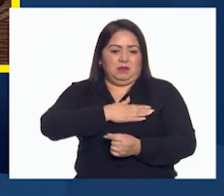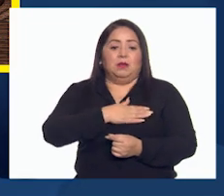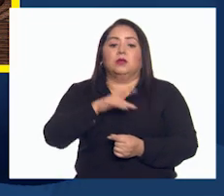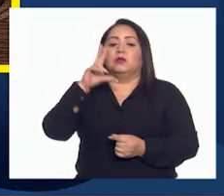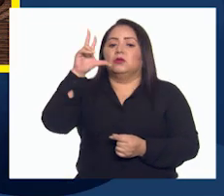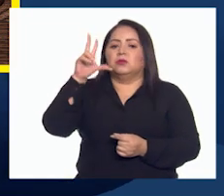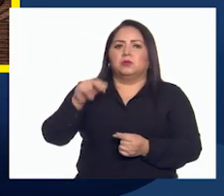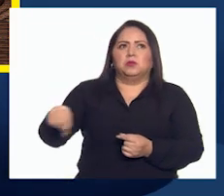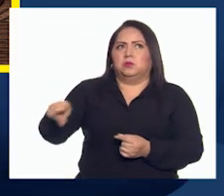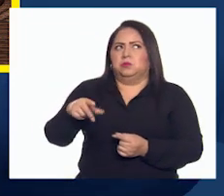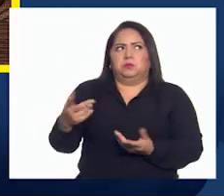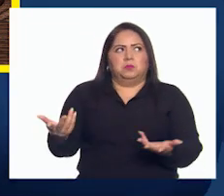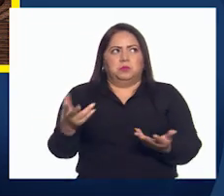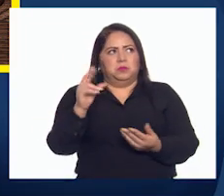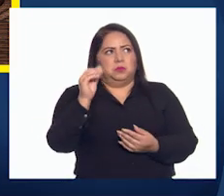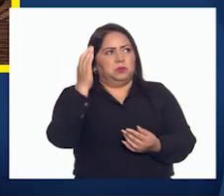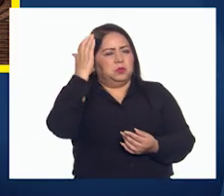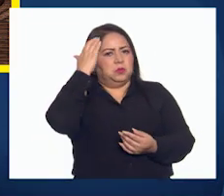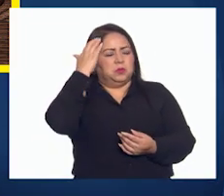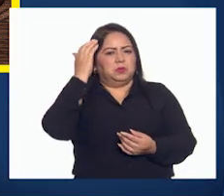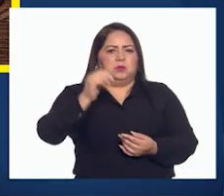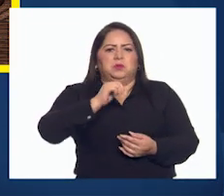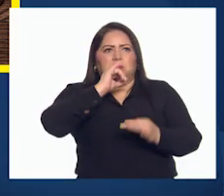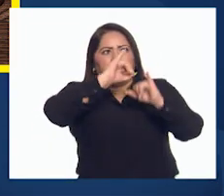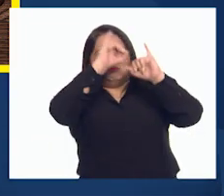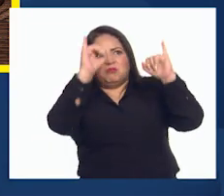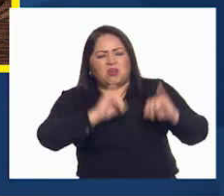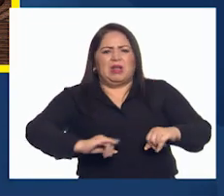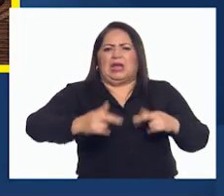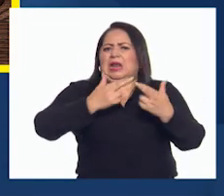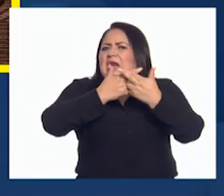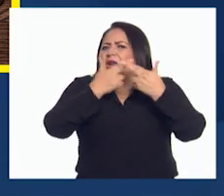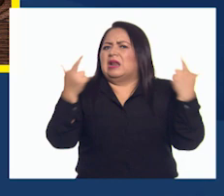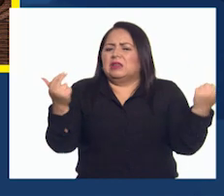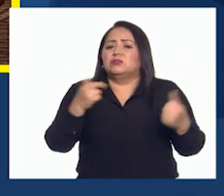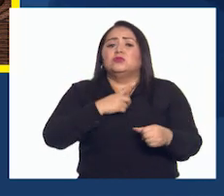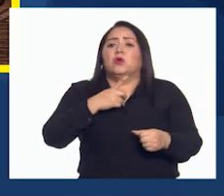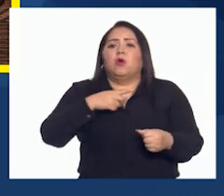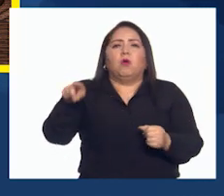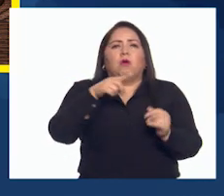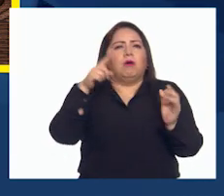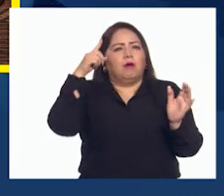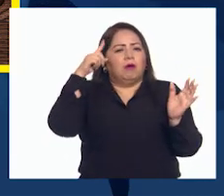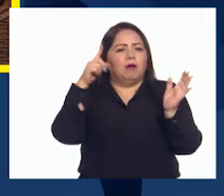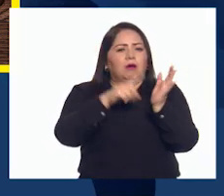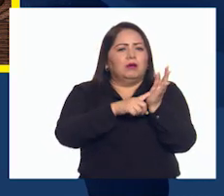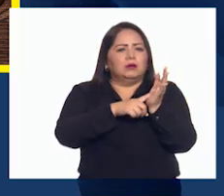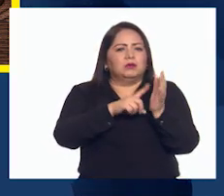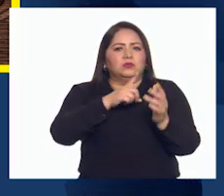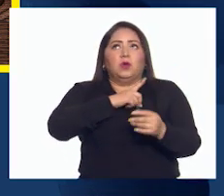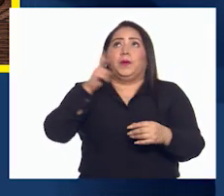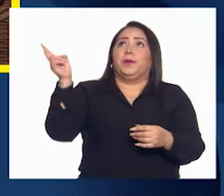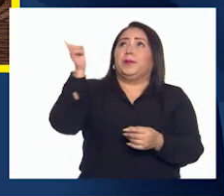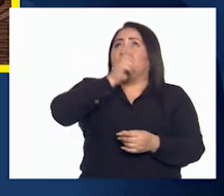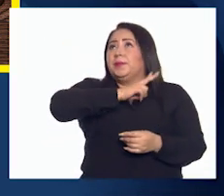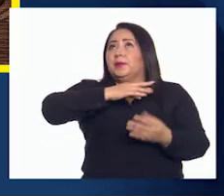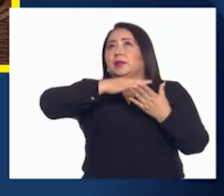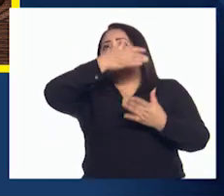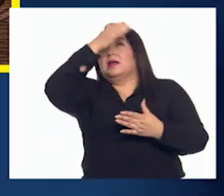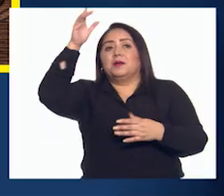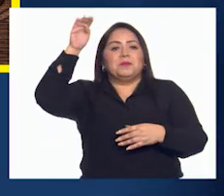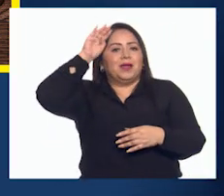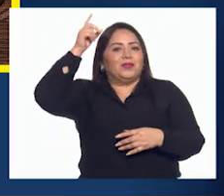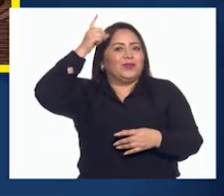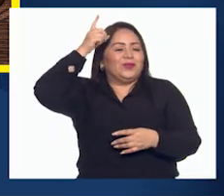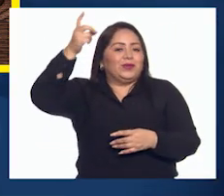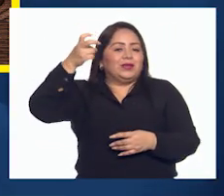no conocían ninguna seta ni idolatría, salvo que todos creen que las fuerzas y el bien es en el cielo,